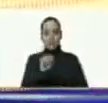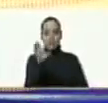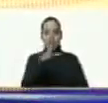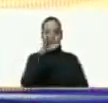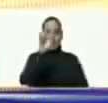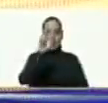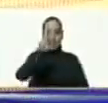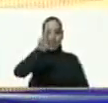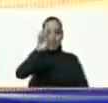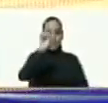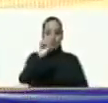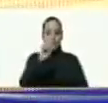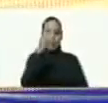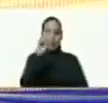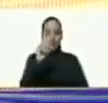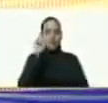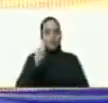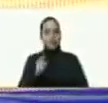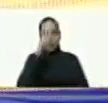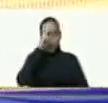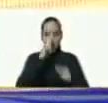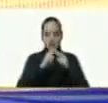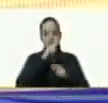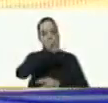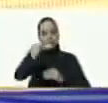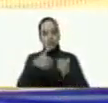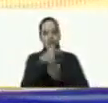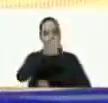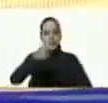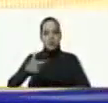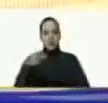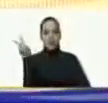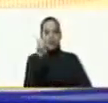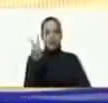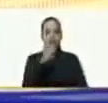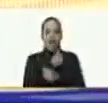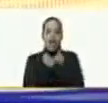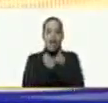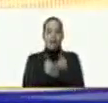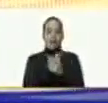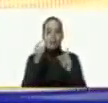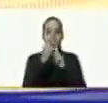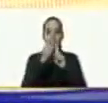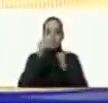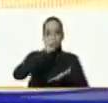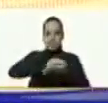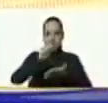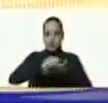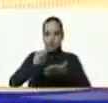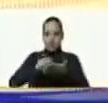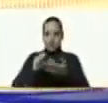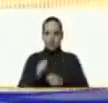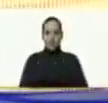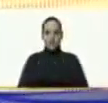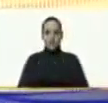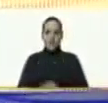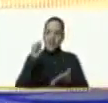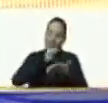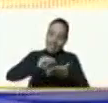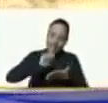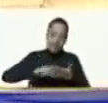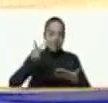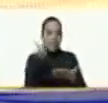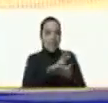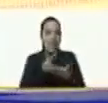homenajeamos a todos los venezolanos y venezolanas que aman la palabra escrita, que la escriben, que la leen, que